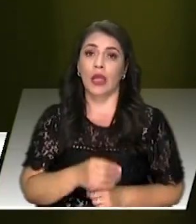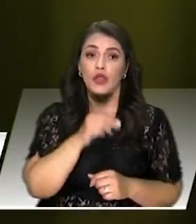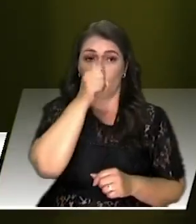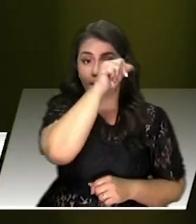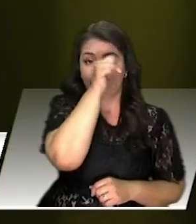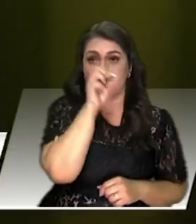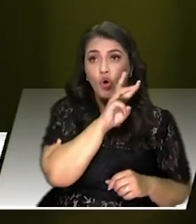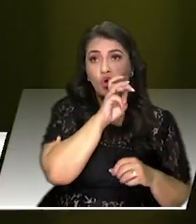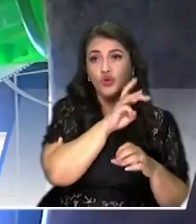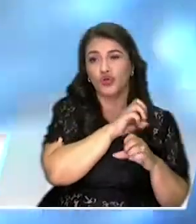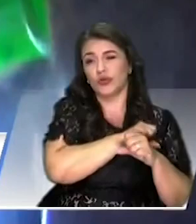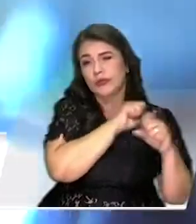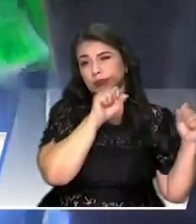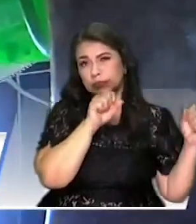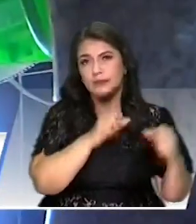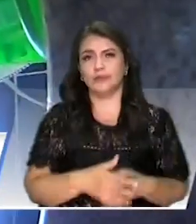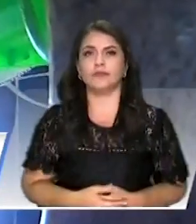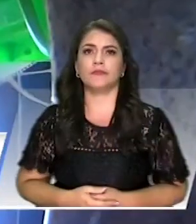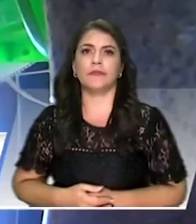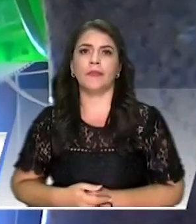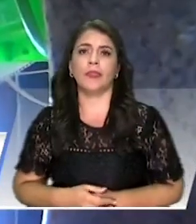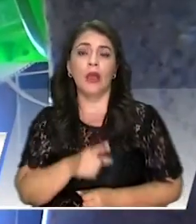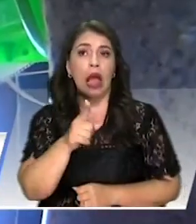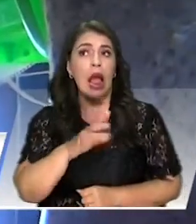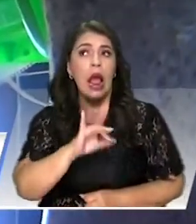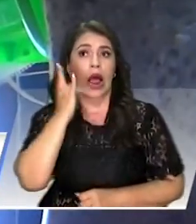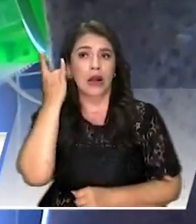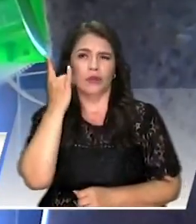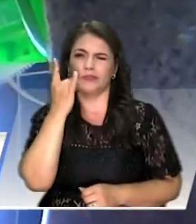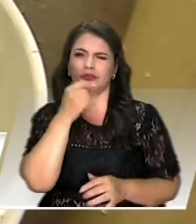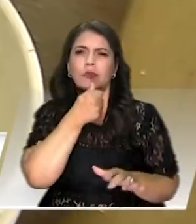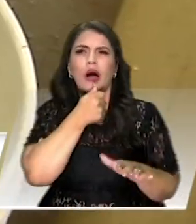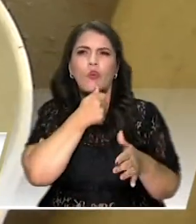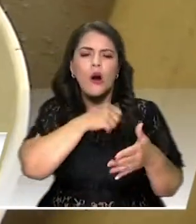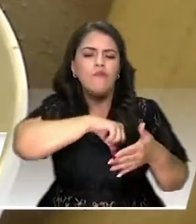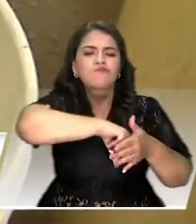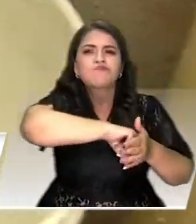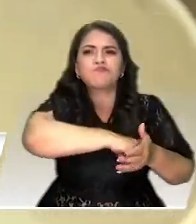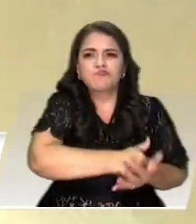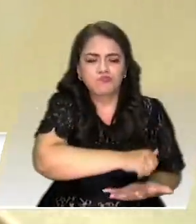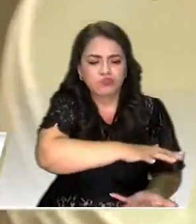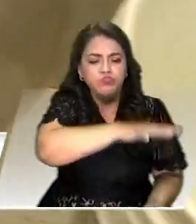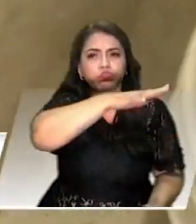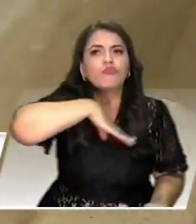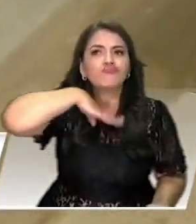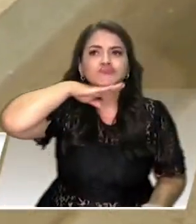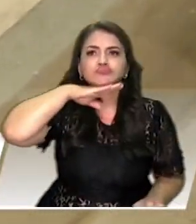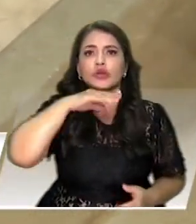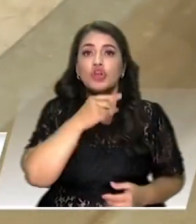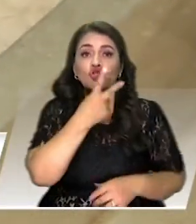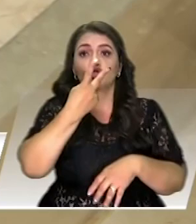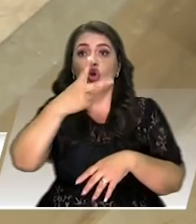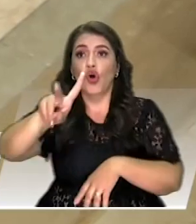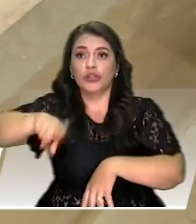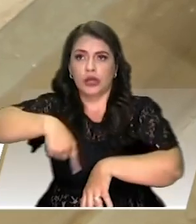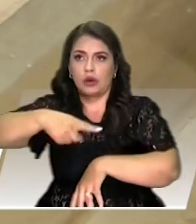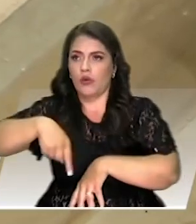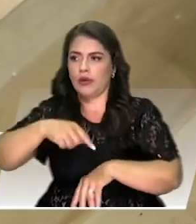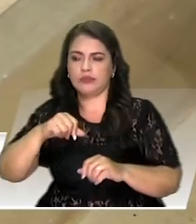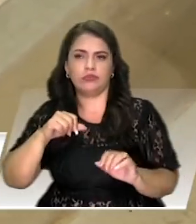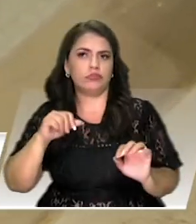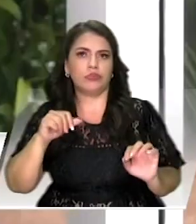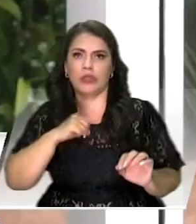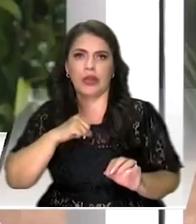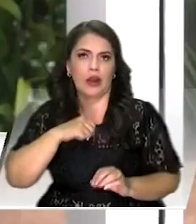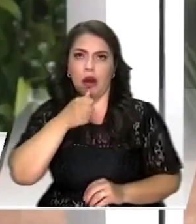de manera escalonada. Para evitar sustos, no se descuide y recoja lo necesario para pasar cerca de 12 horas sin este líquido